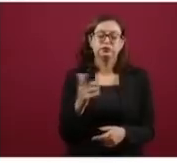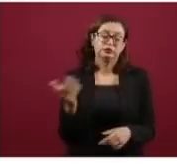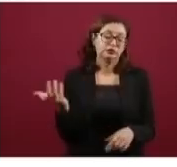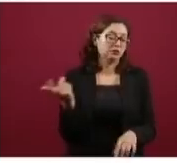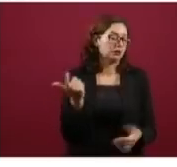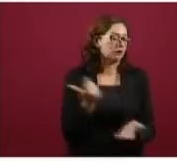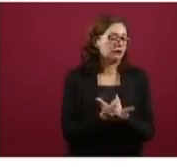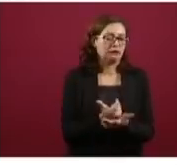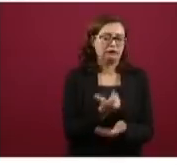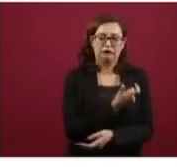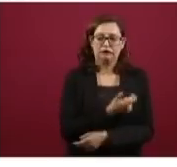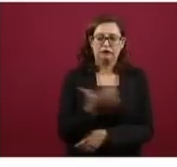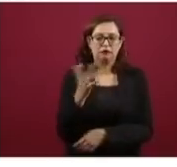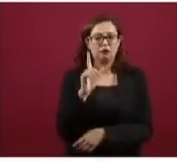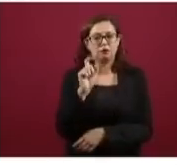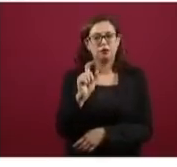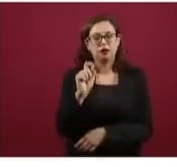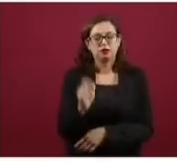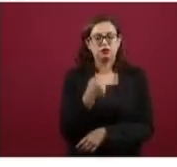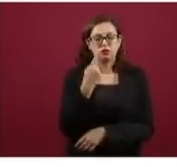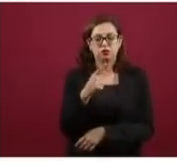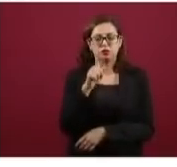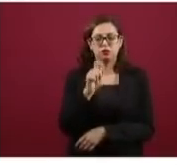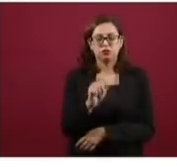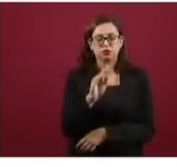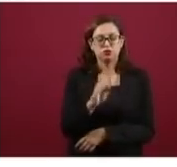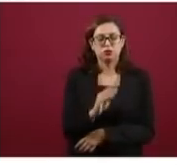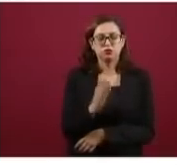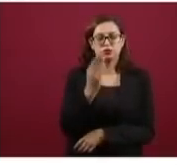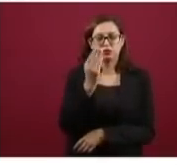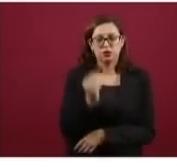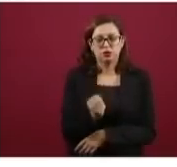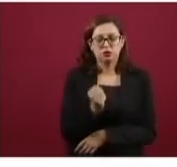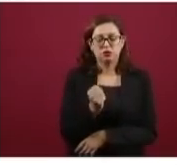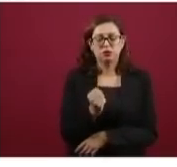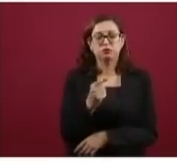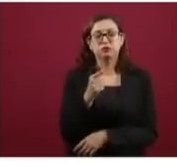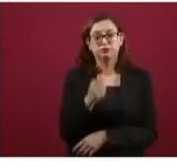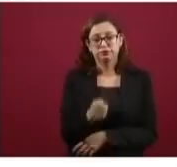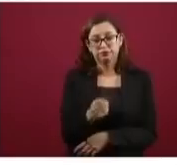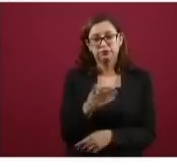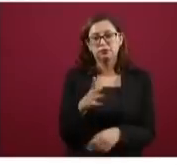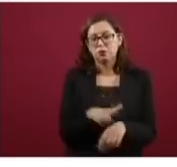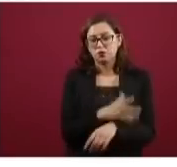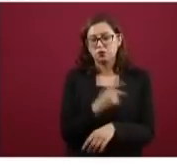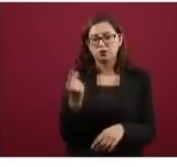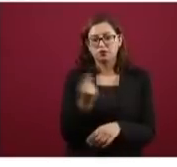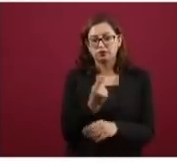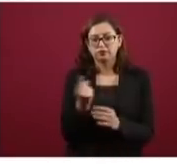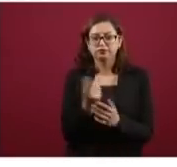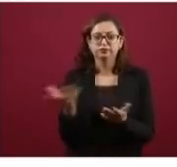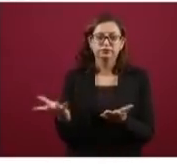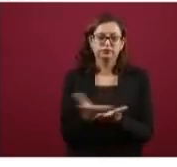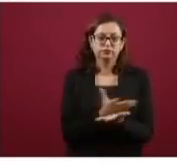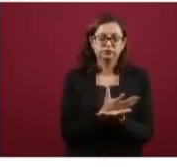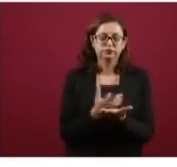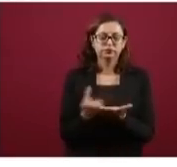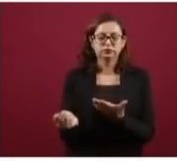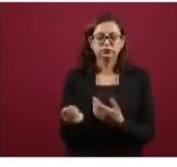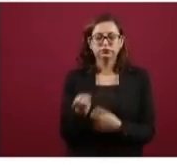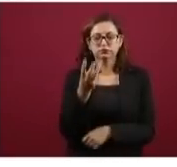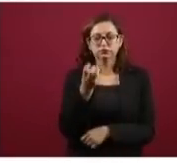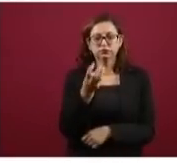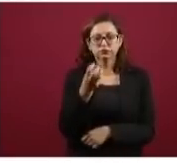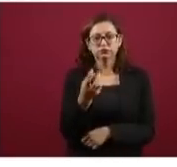precio al público de 21 pesos 99 centavos y que vemos que la raíz de este precio alto está en los